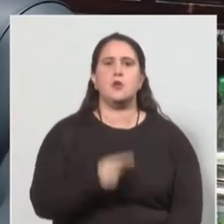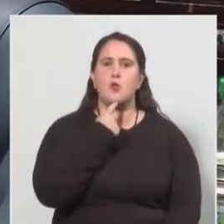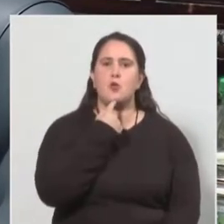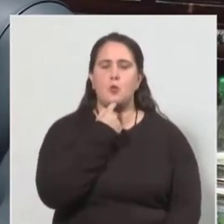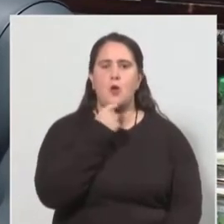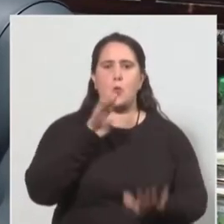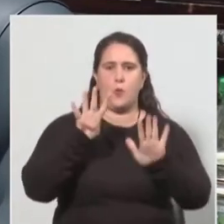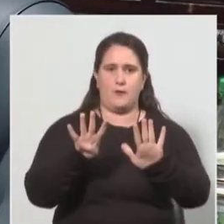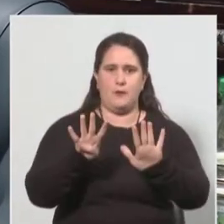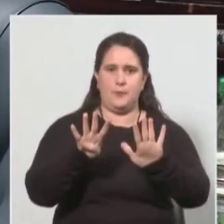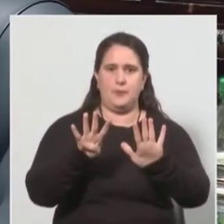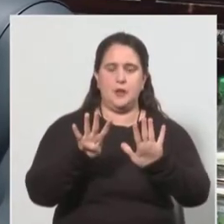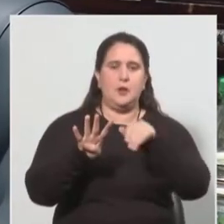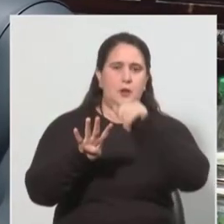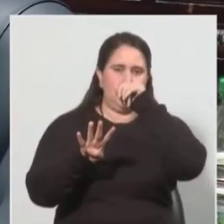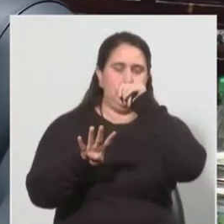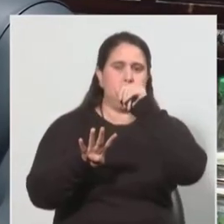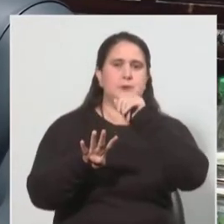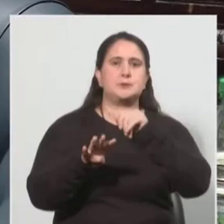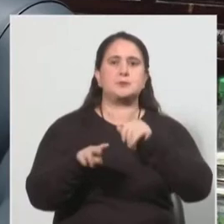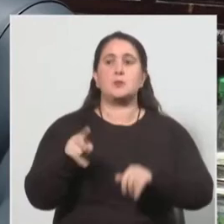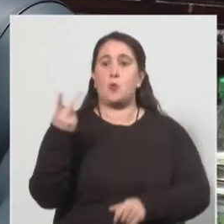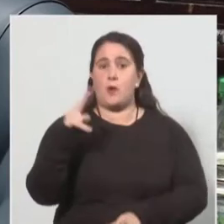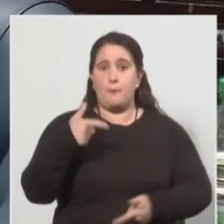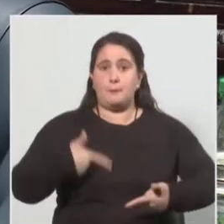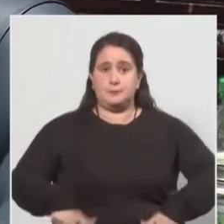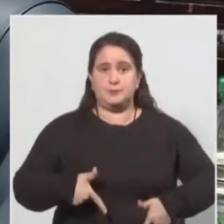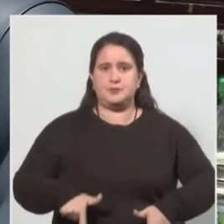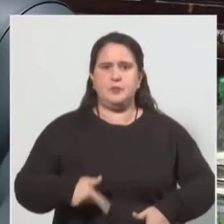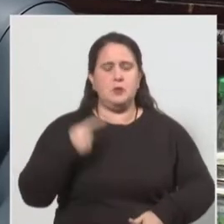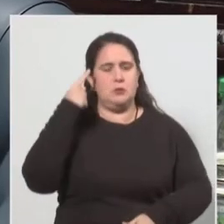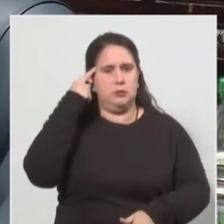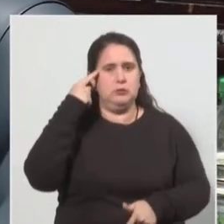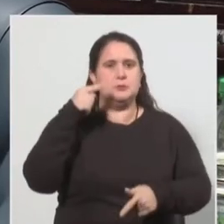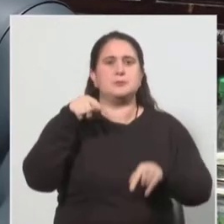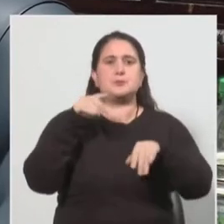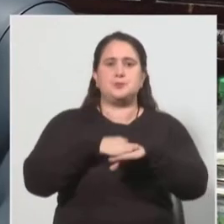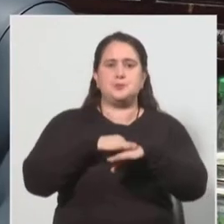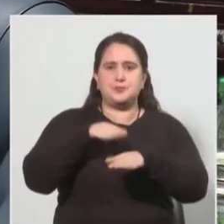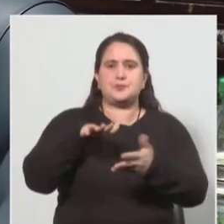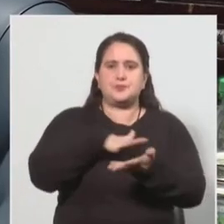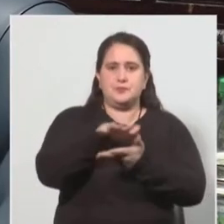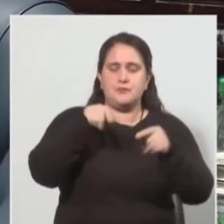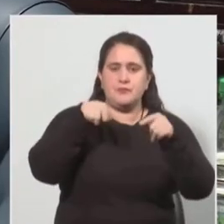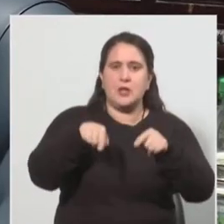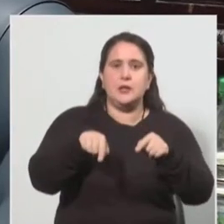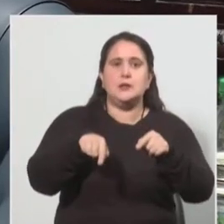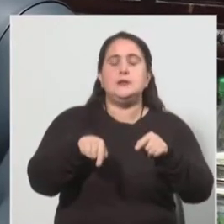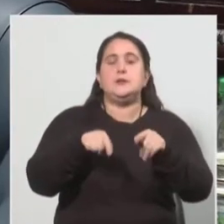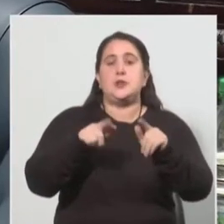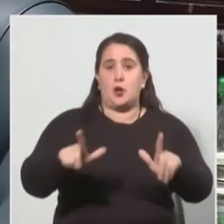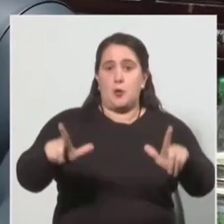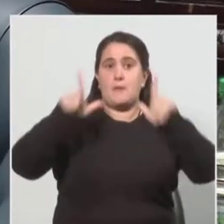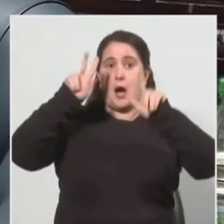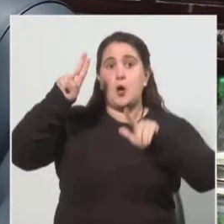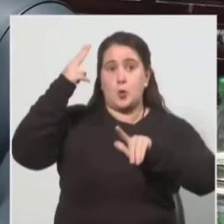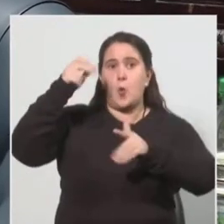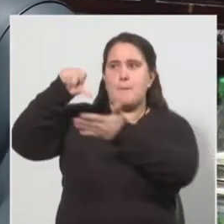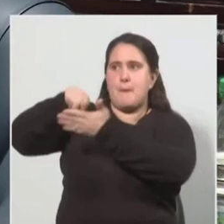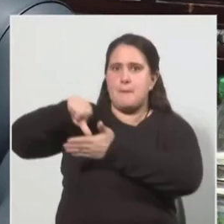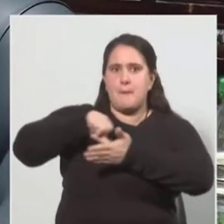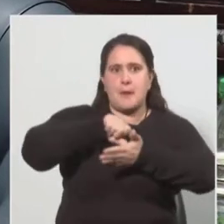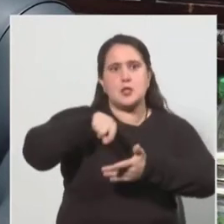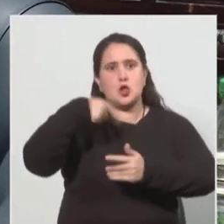Duda número 9. ¿Entienden los señores ministros que este episodio afecta la reputación internacional del